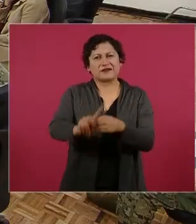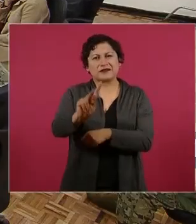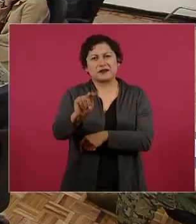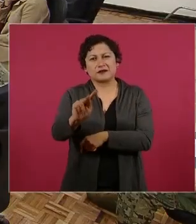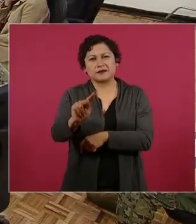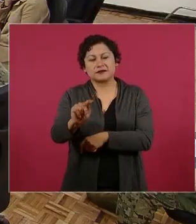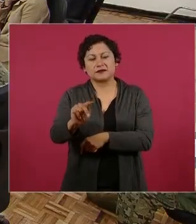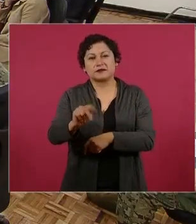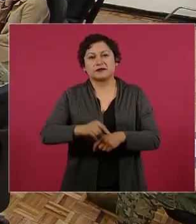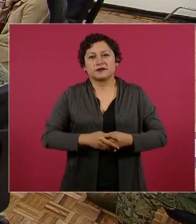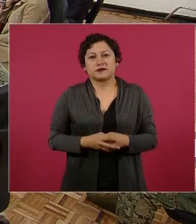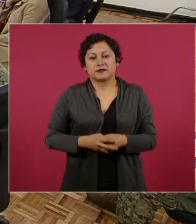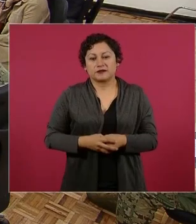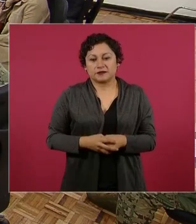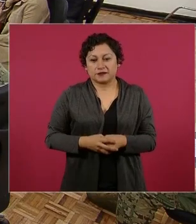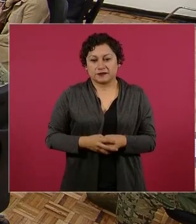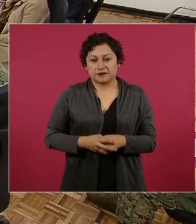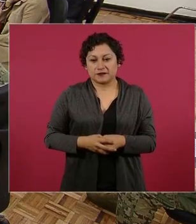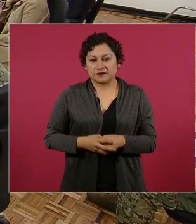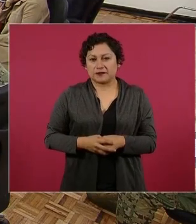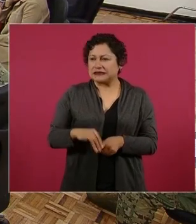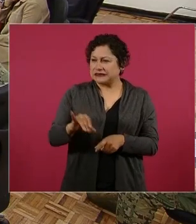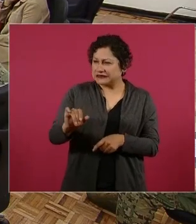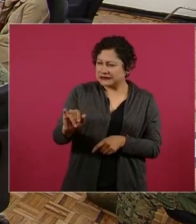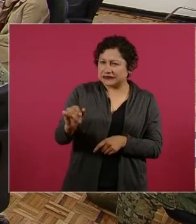Sí, es…